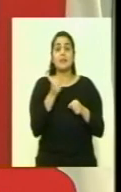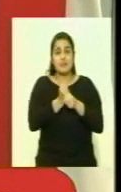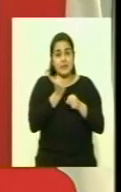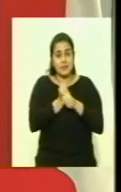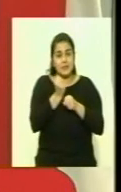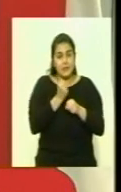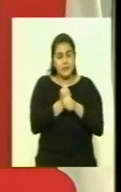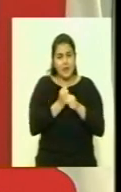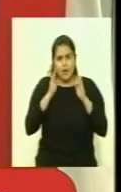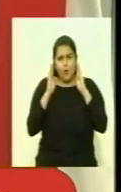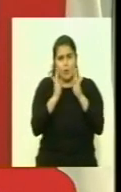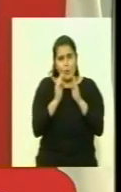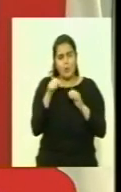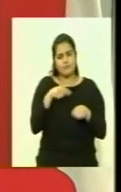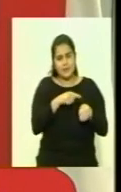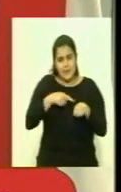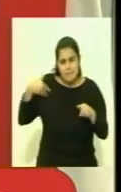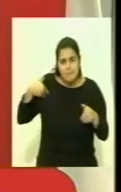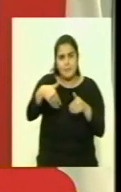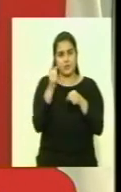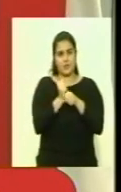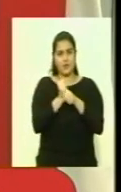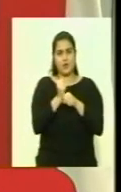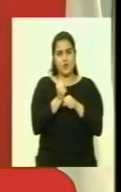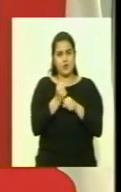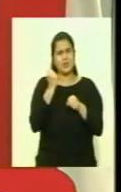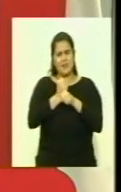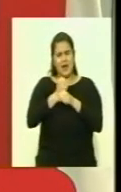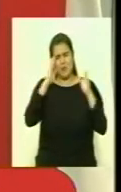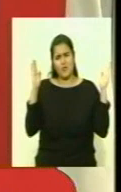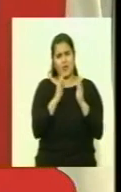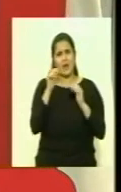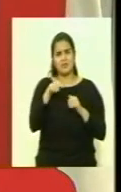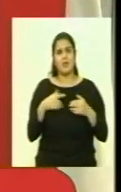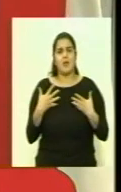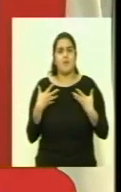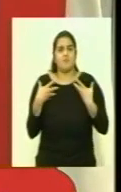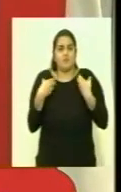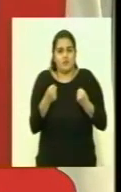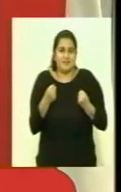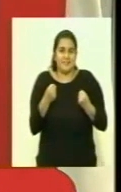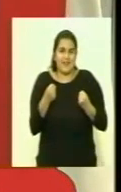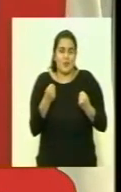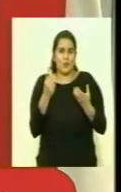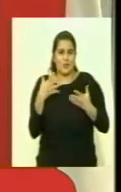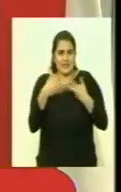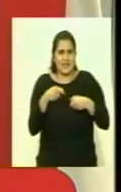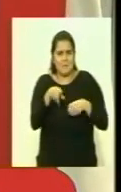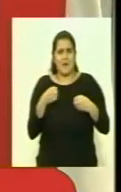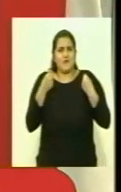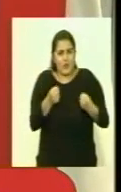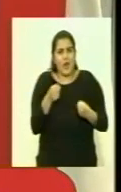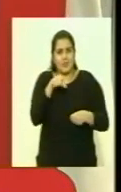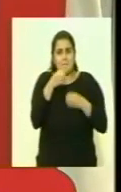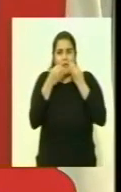que nos ocupó durante todo este tiempo. Trabajamos fuertemente en reforzar el sistema sanitario y aplicamos recursos,